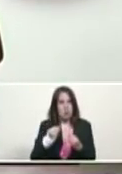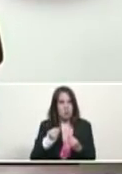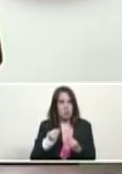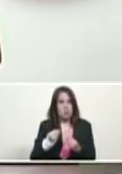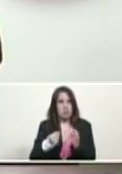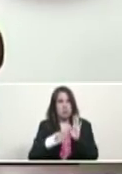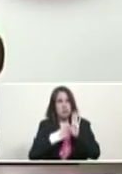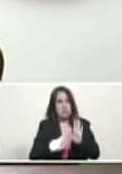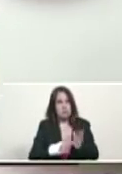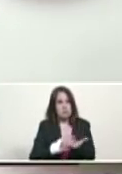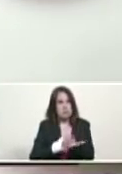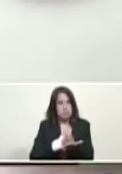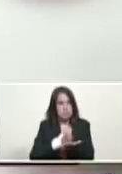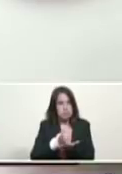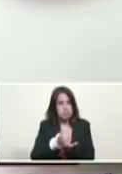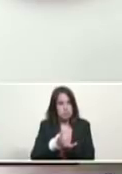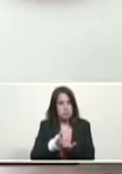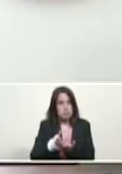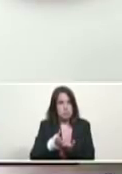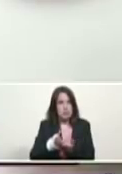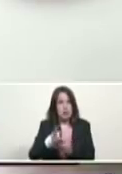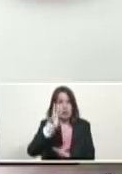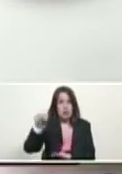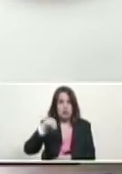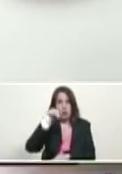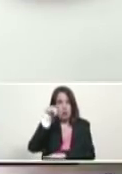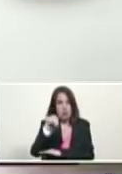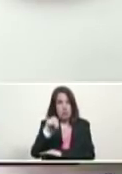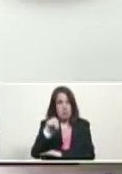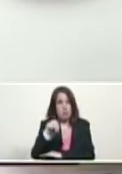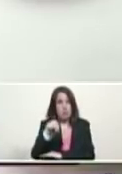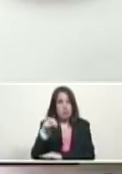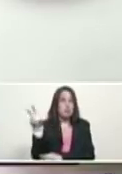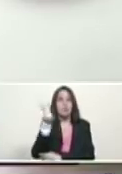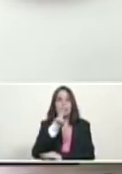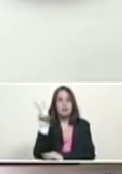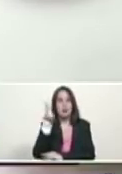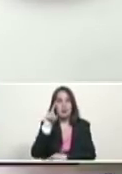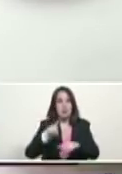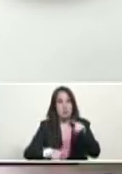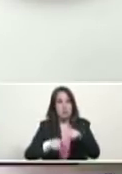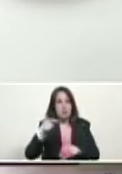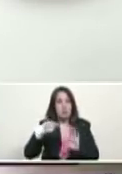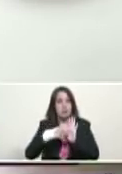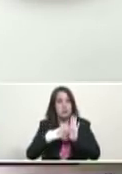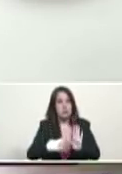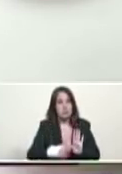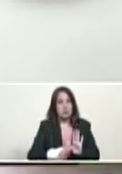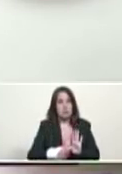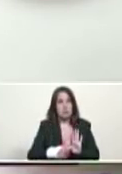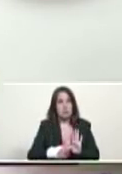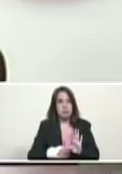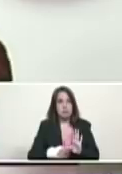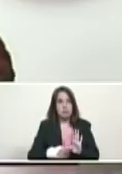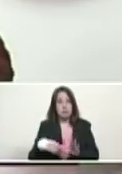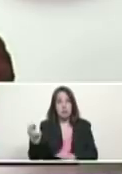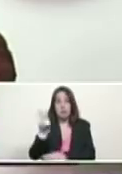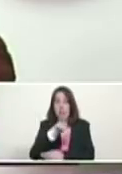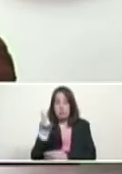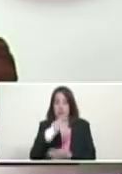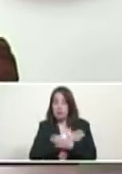lado correcto del nacionalismo, del venezolanismo, de la grandeza de Venezuela.